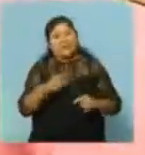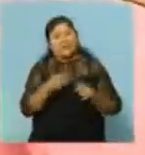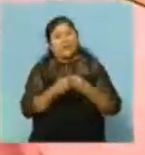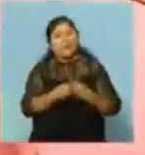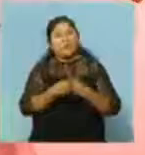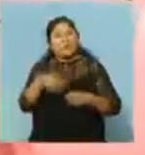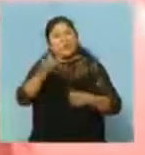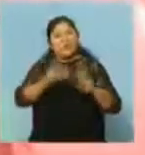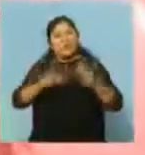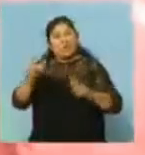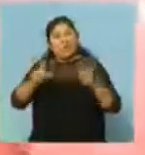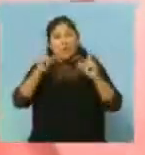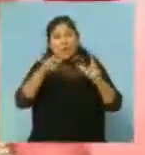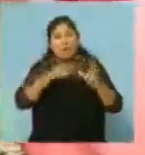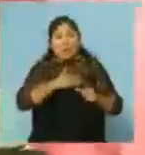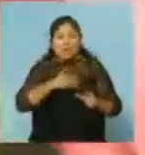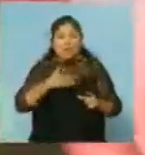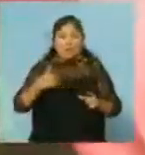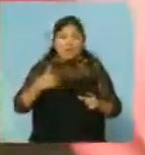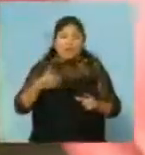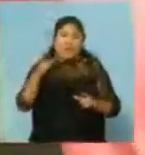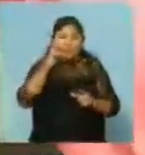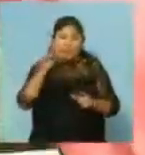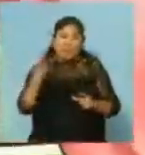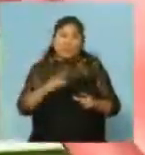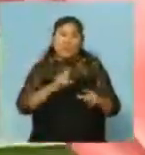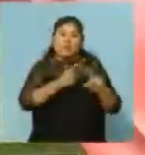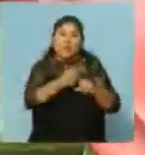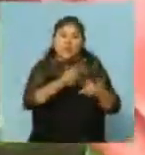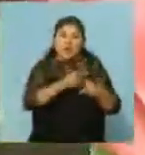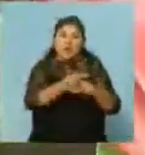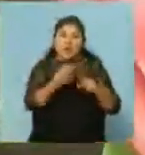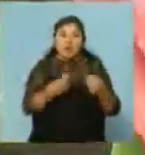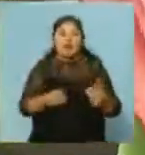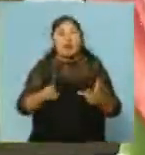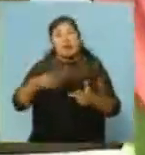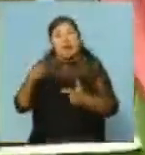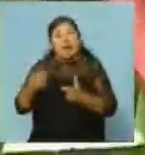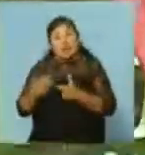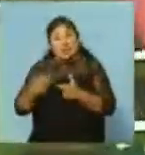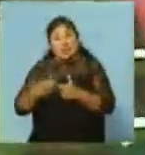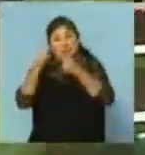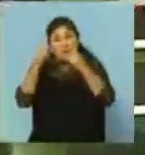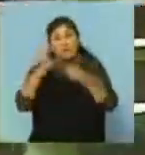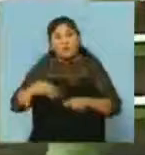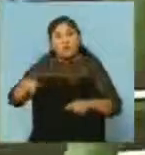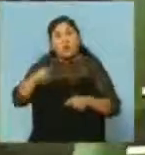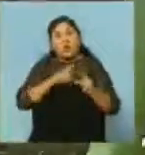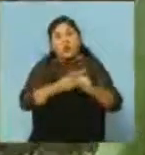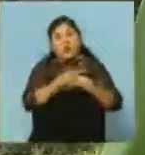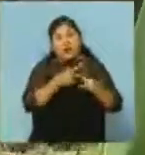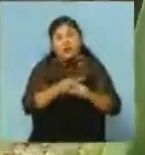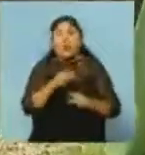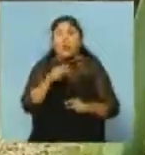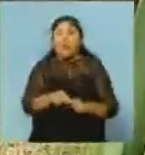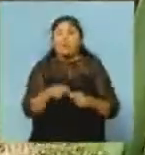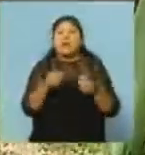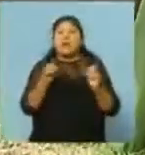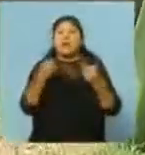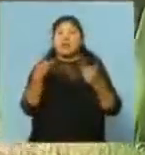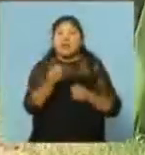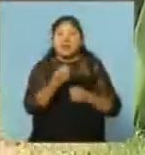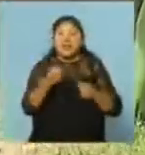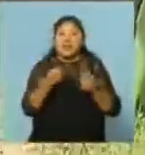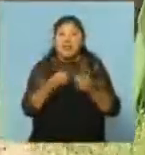padres como de docentes y también de algunos integrantes del gremio para poder llevar adelante este acto. Vos ves